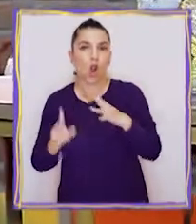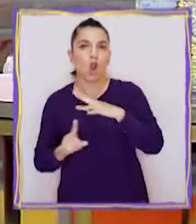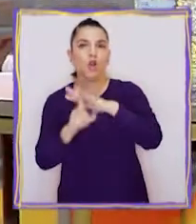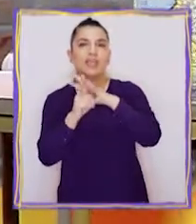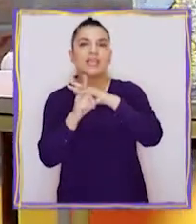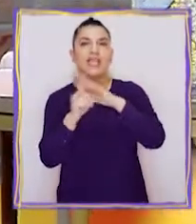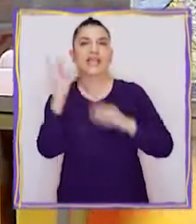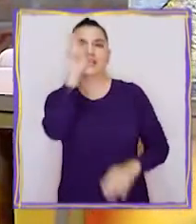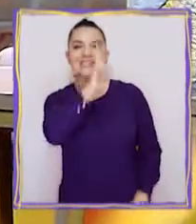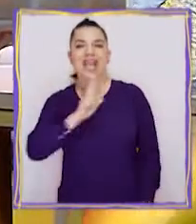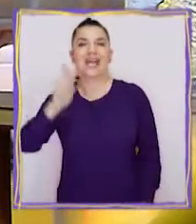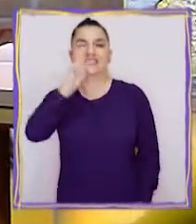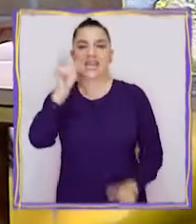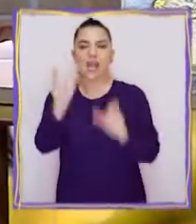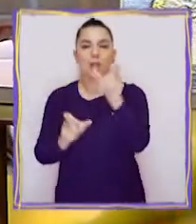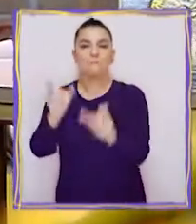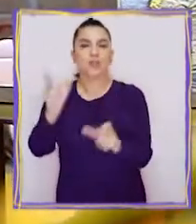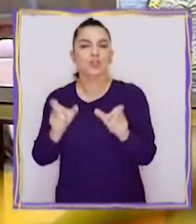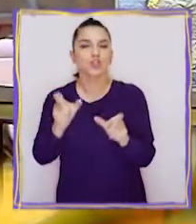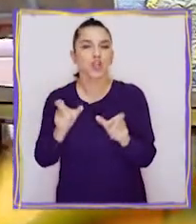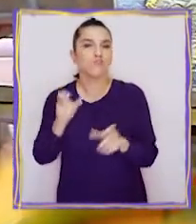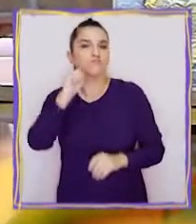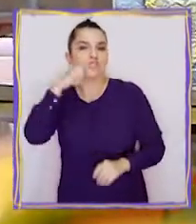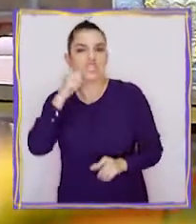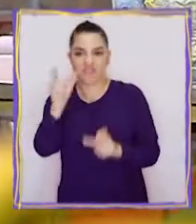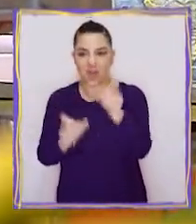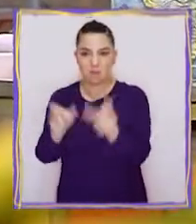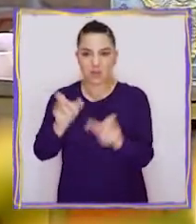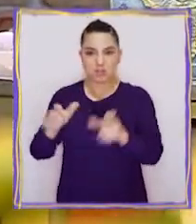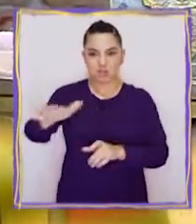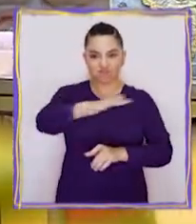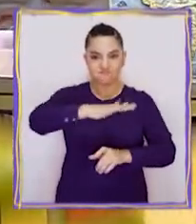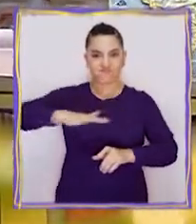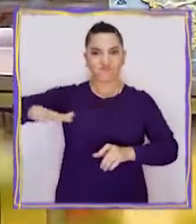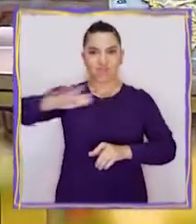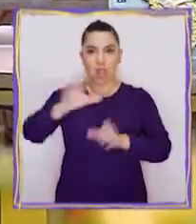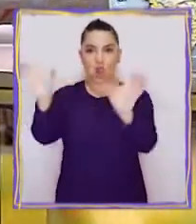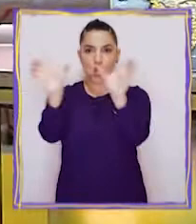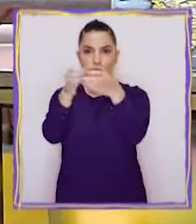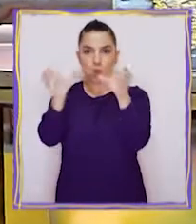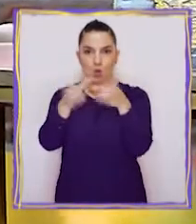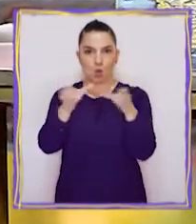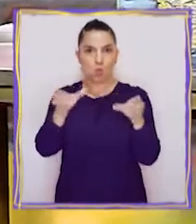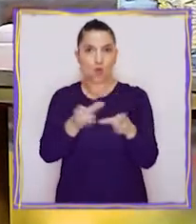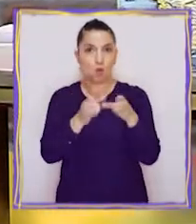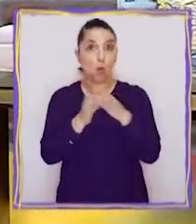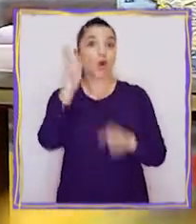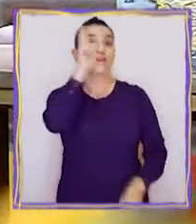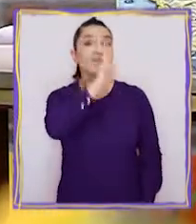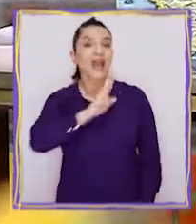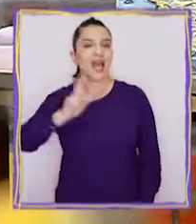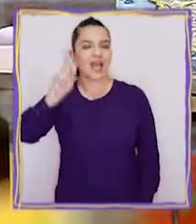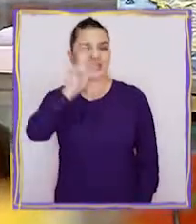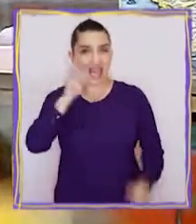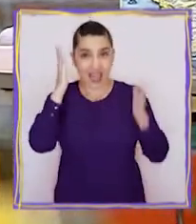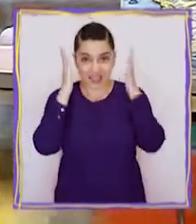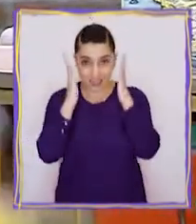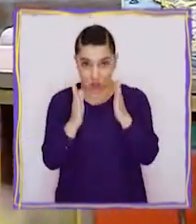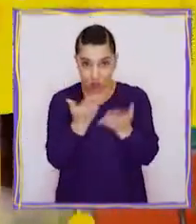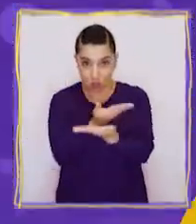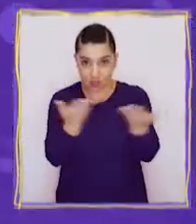personas, dando origen a lo que se conoce como la sociedad de castas. Pongan atención para que puedan